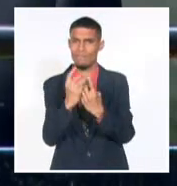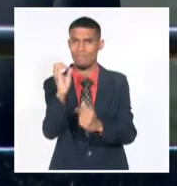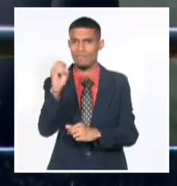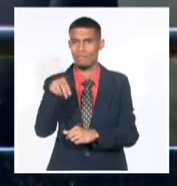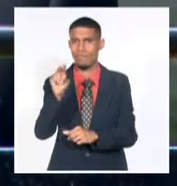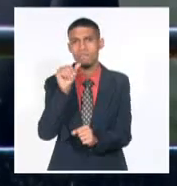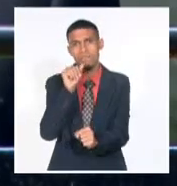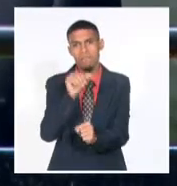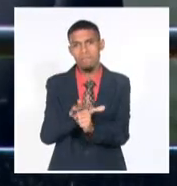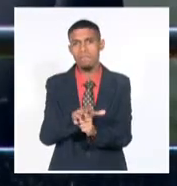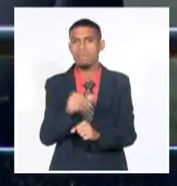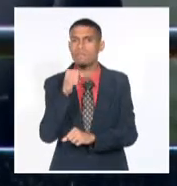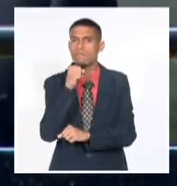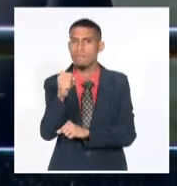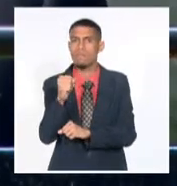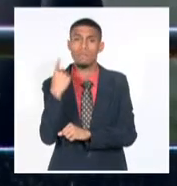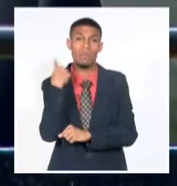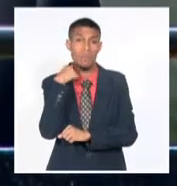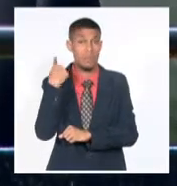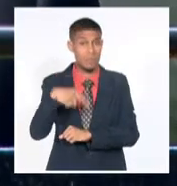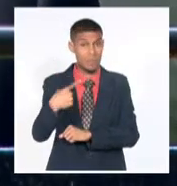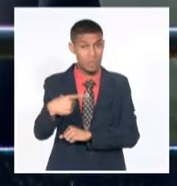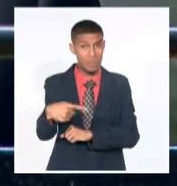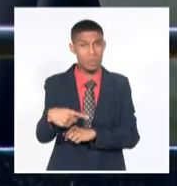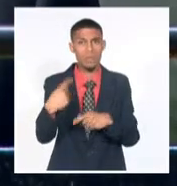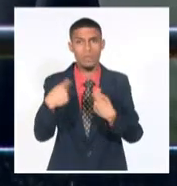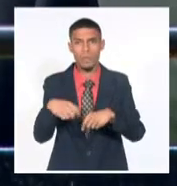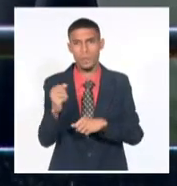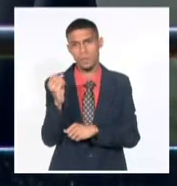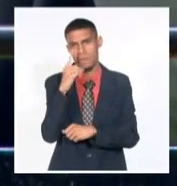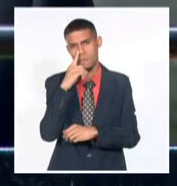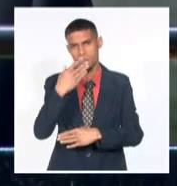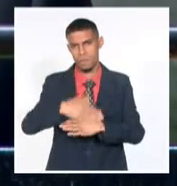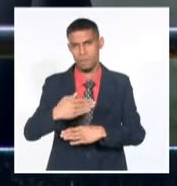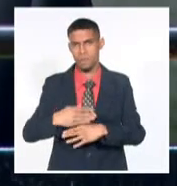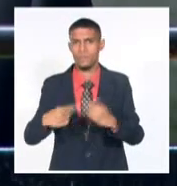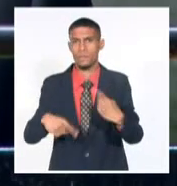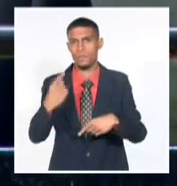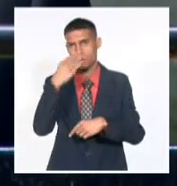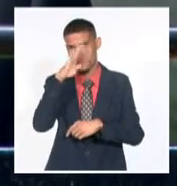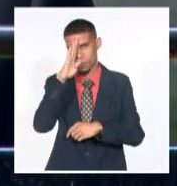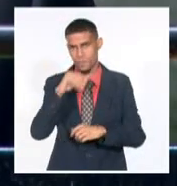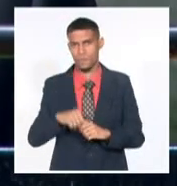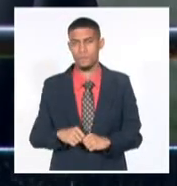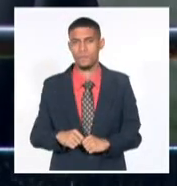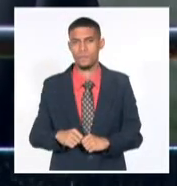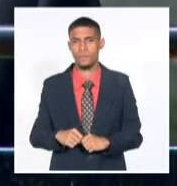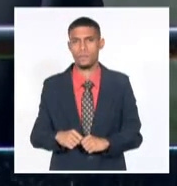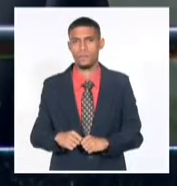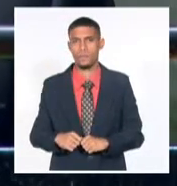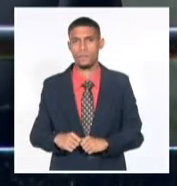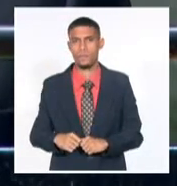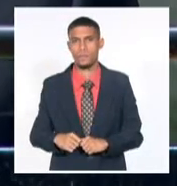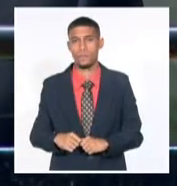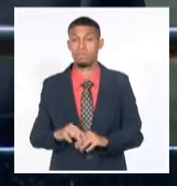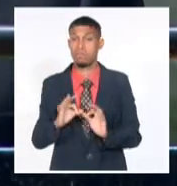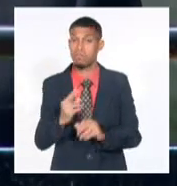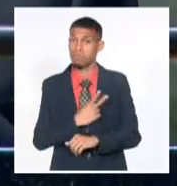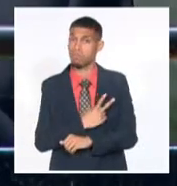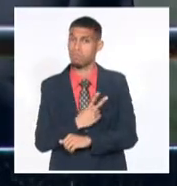demandar cada año el cese del bloqueo contra Cuba. Sin embargo, la